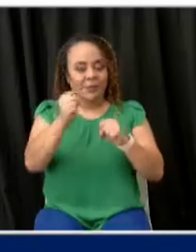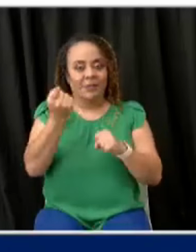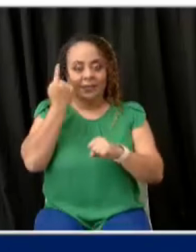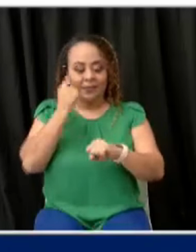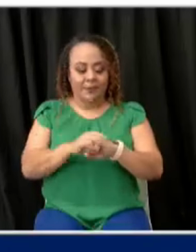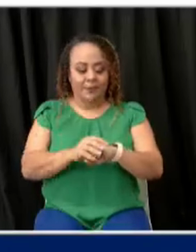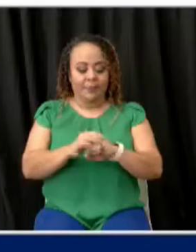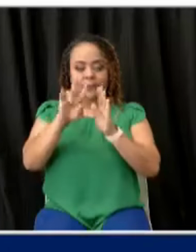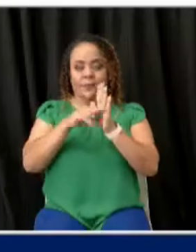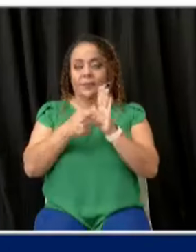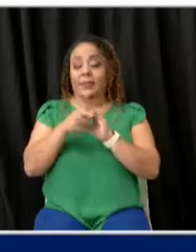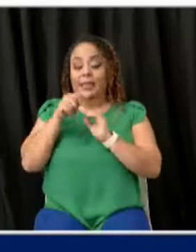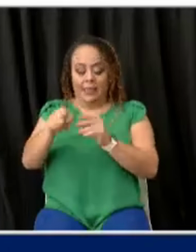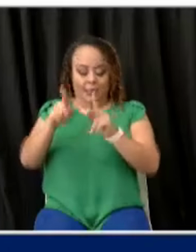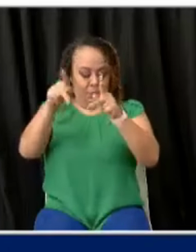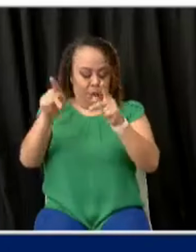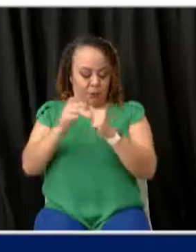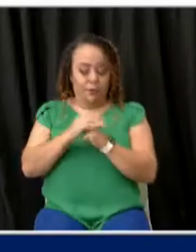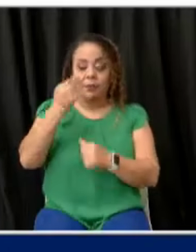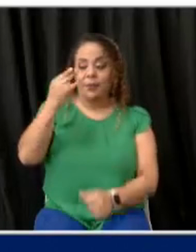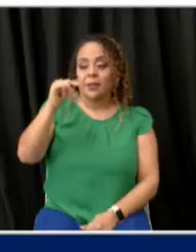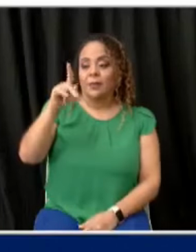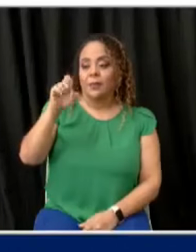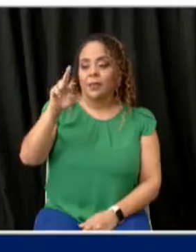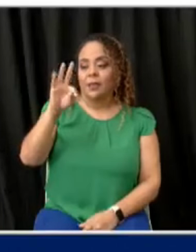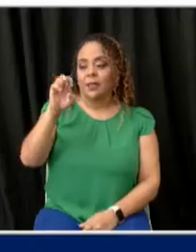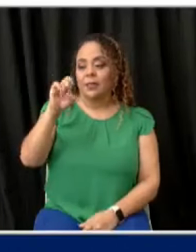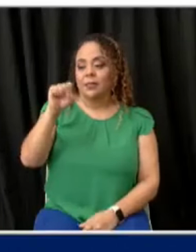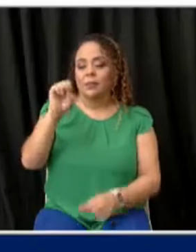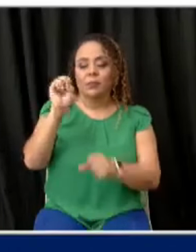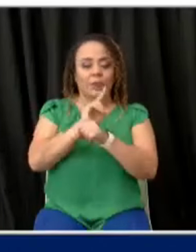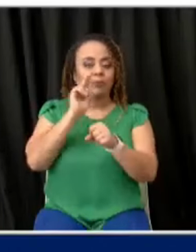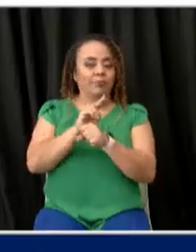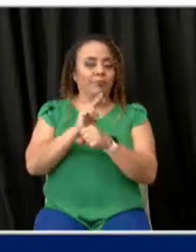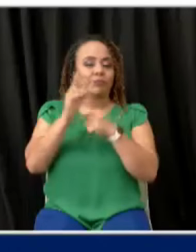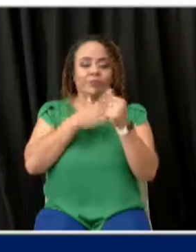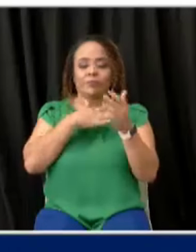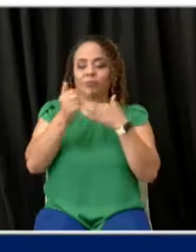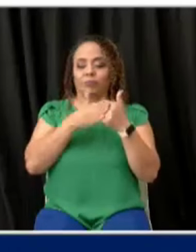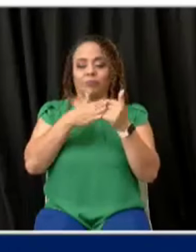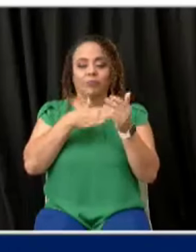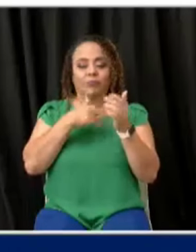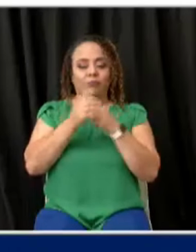quiere decir. Pero esa persona hipertensa, ante la pregunta, puede hidratarse con cualquier hidratante